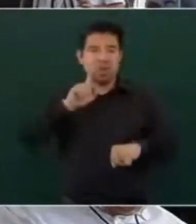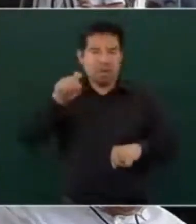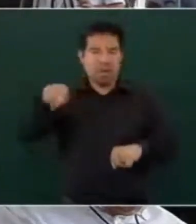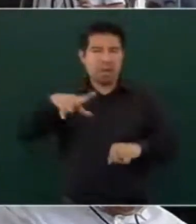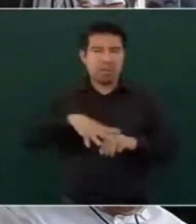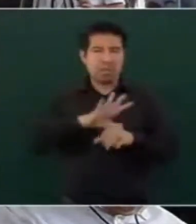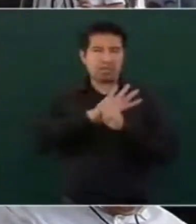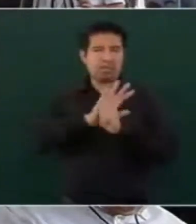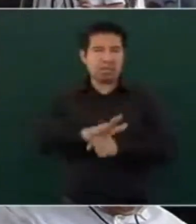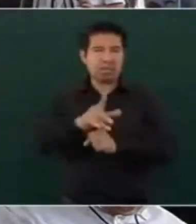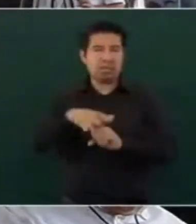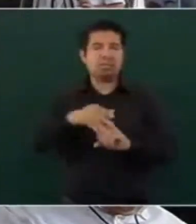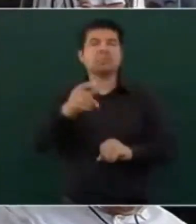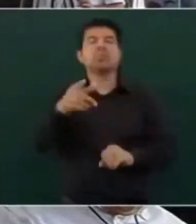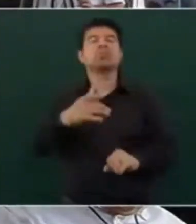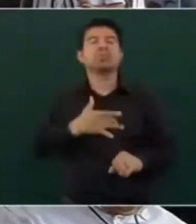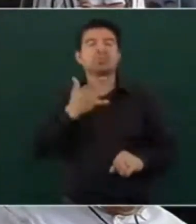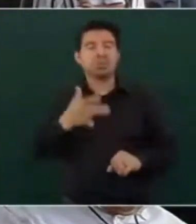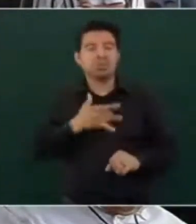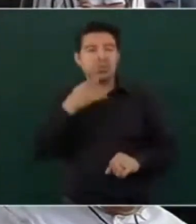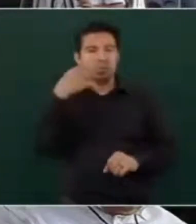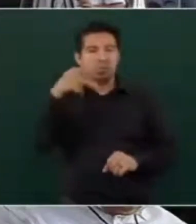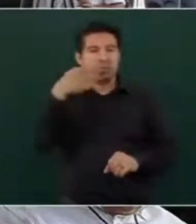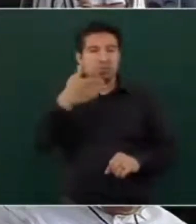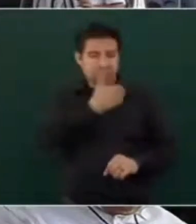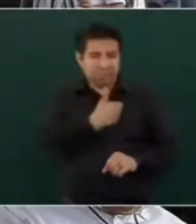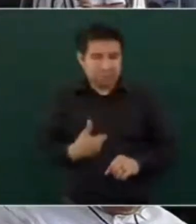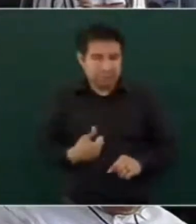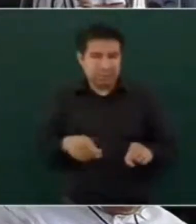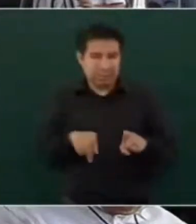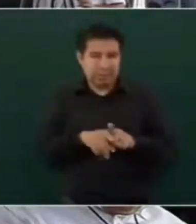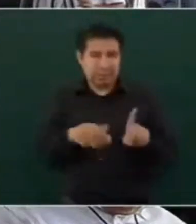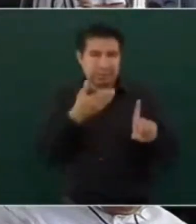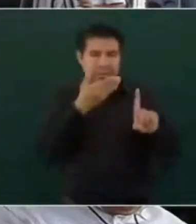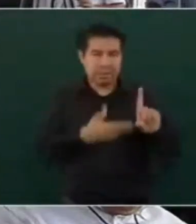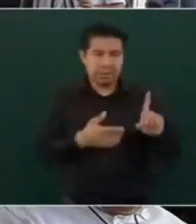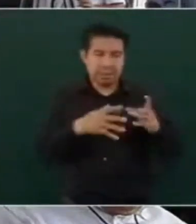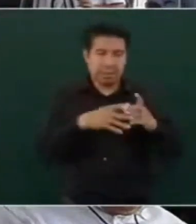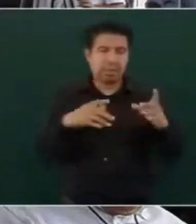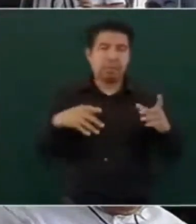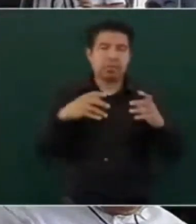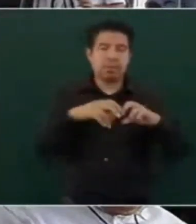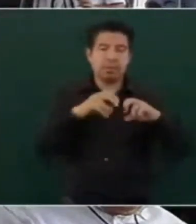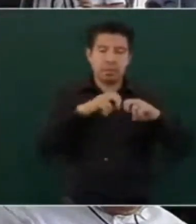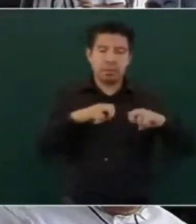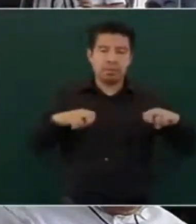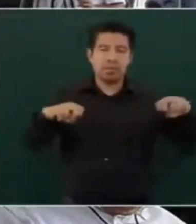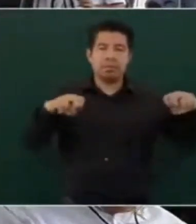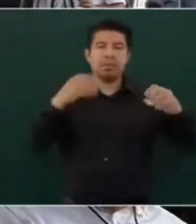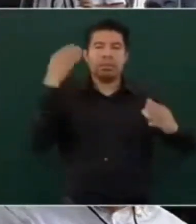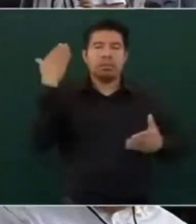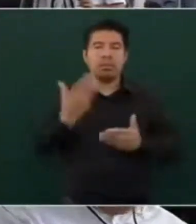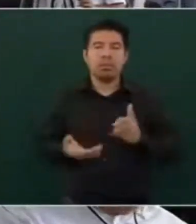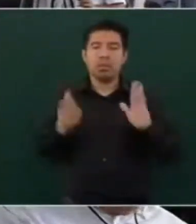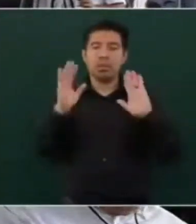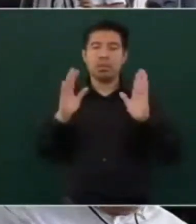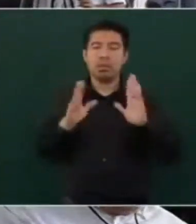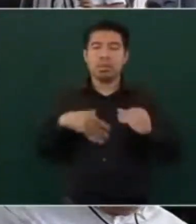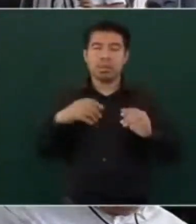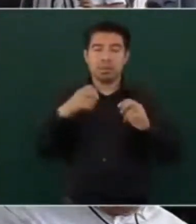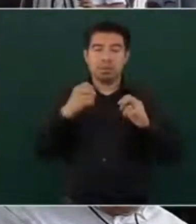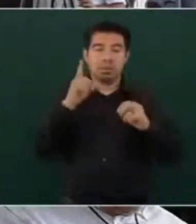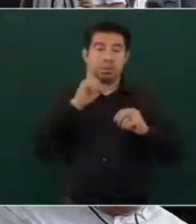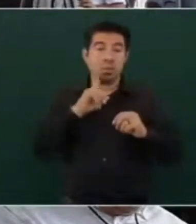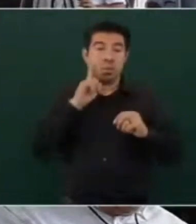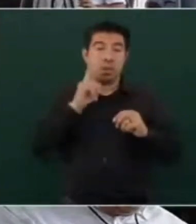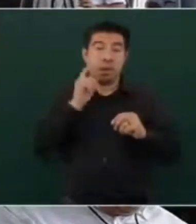¿Y usted qué sentimiento tiene de tener un gabinete que creo que ya en su mayoría es conformado